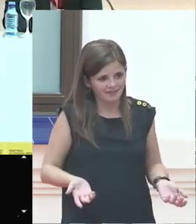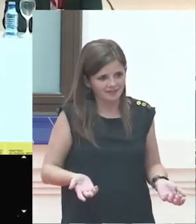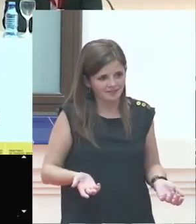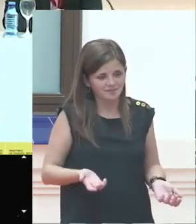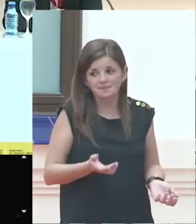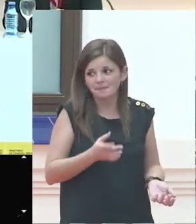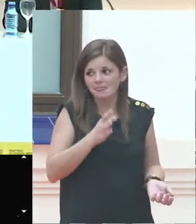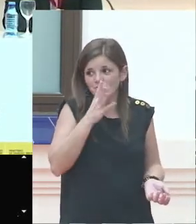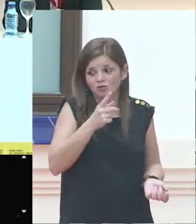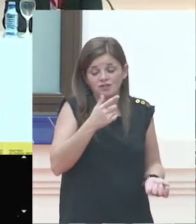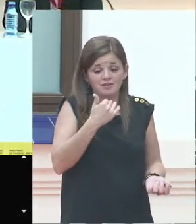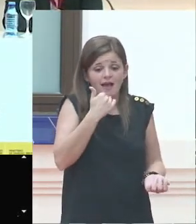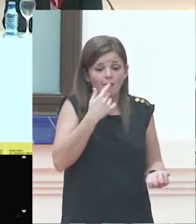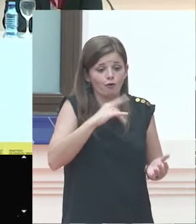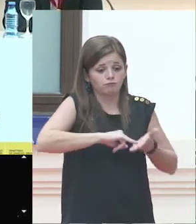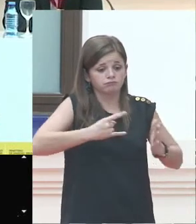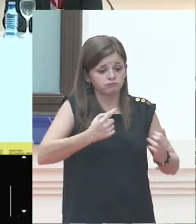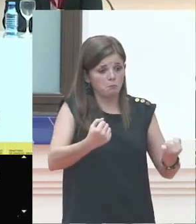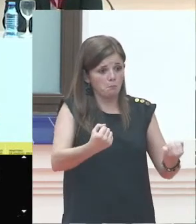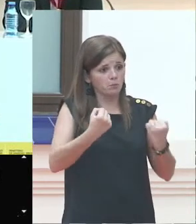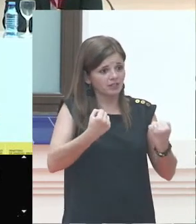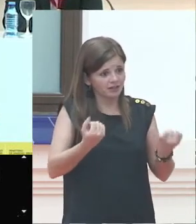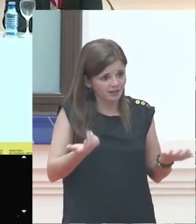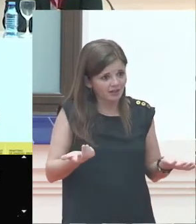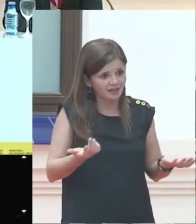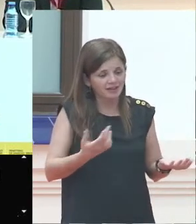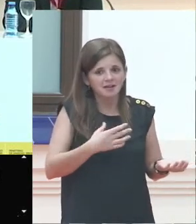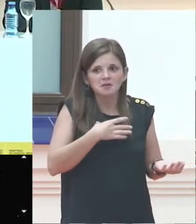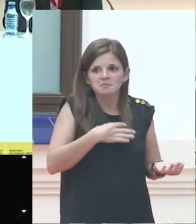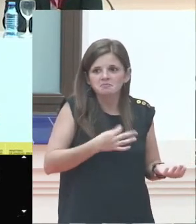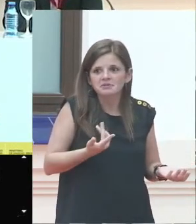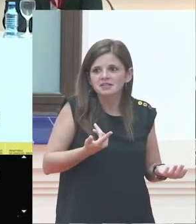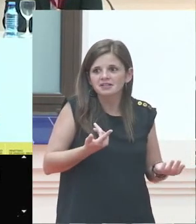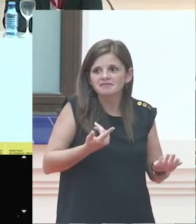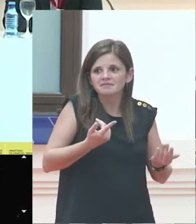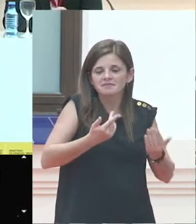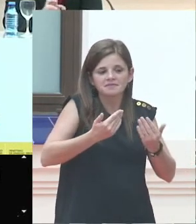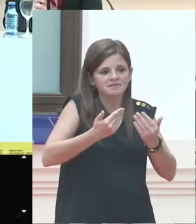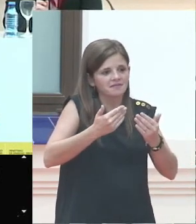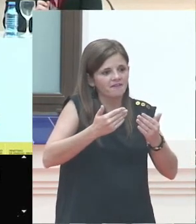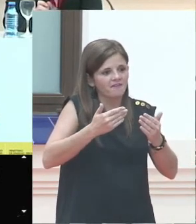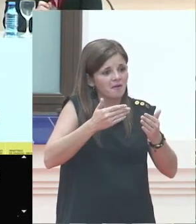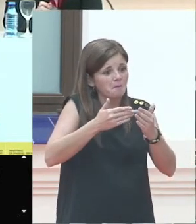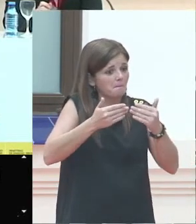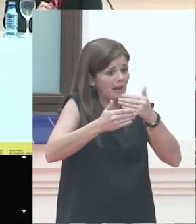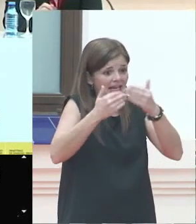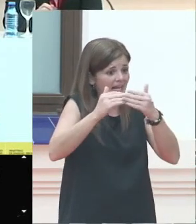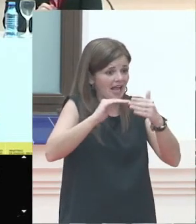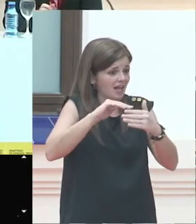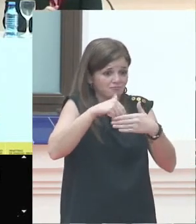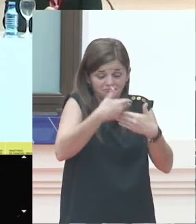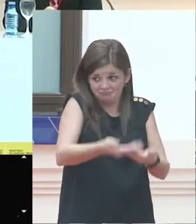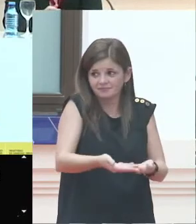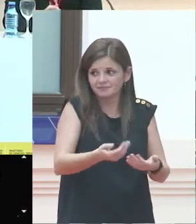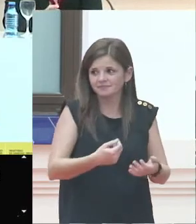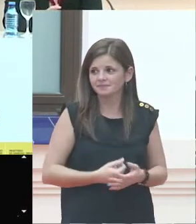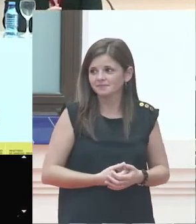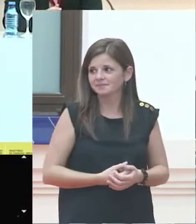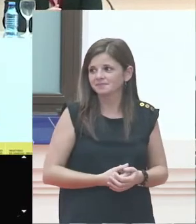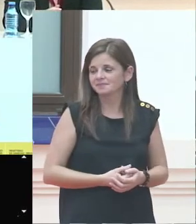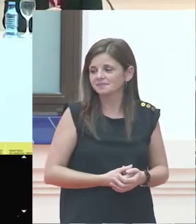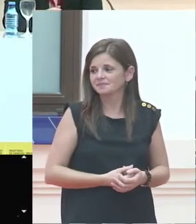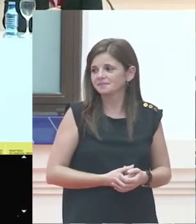eso. Estamos infrautilizando una tecnología que tiene mucha más potencia de la que yo pienso que la mayoría de las personas